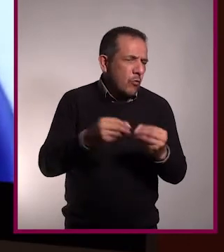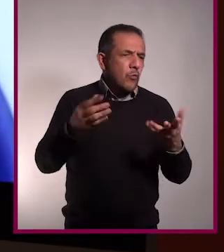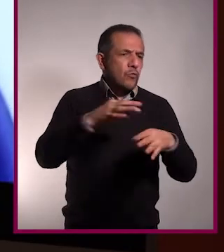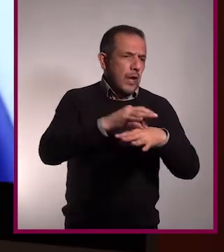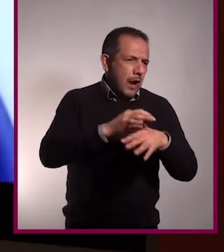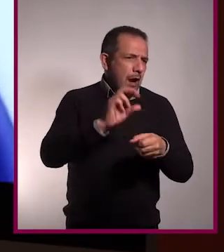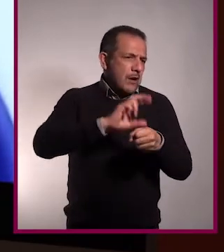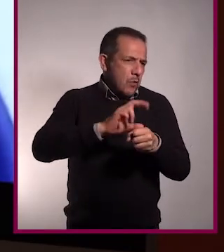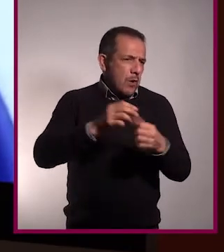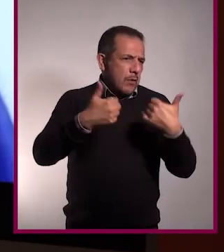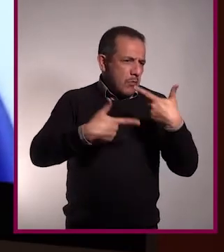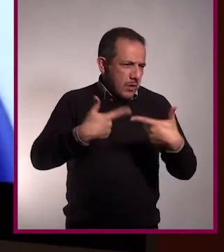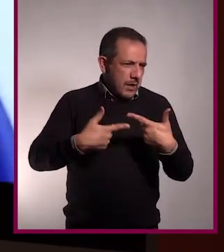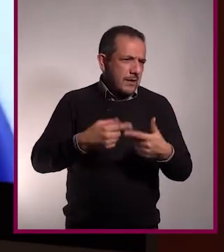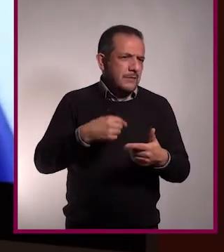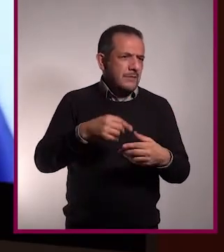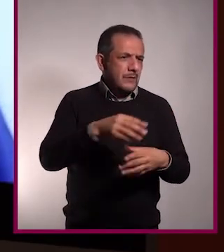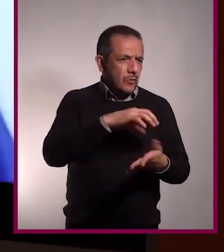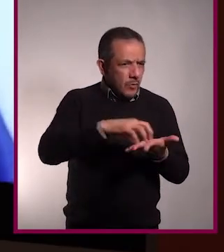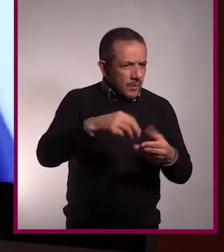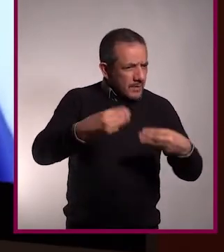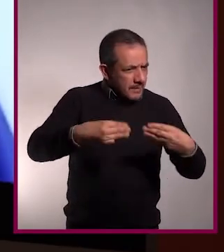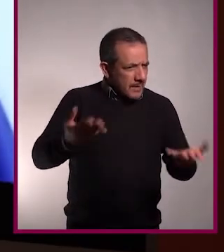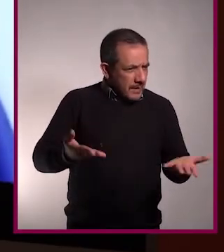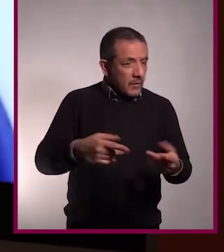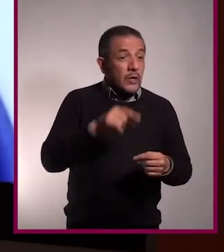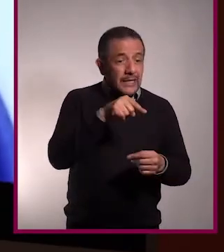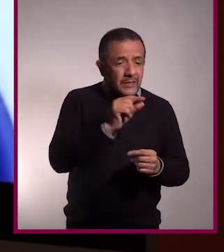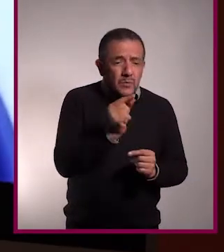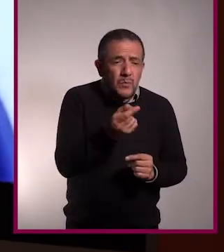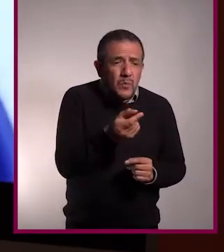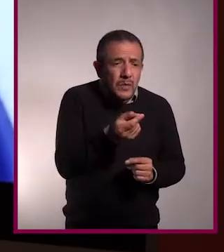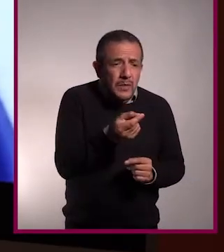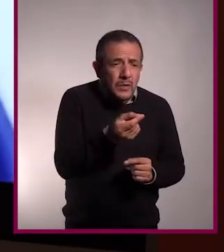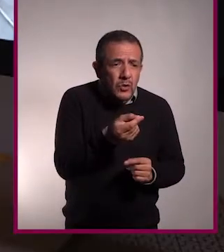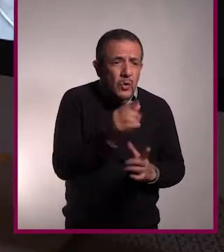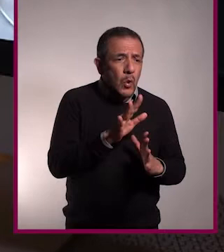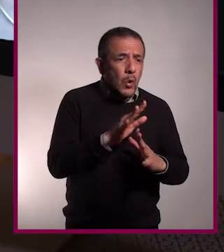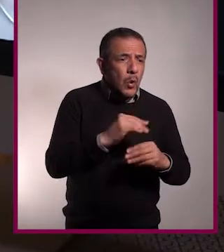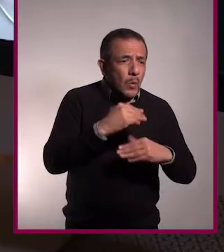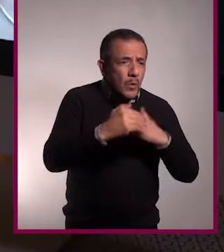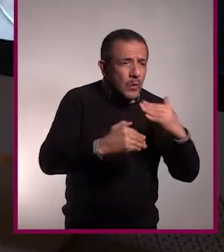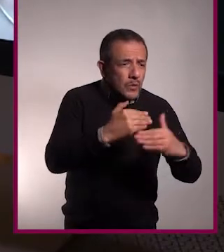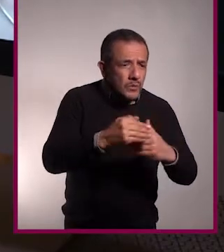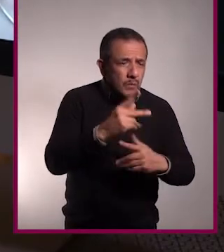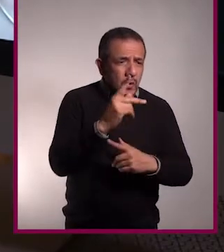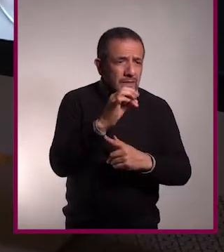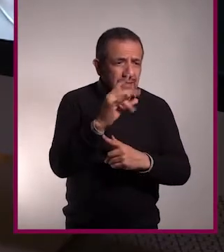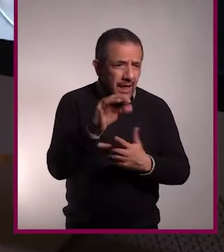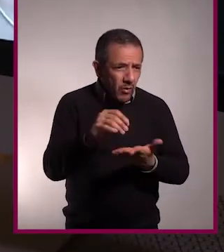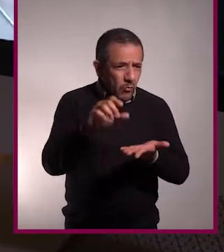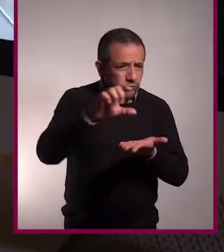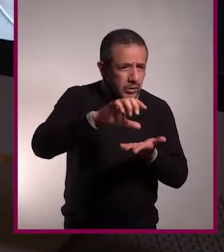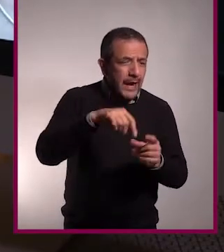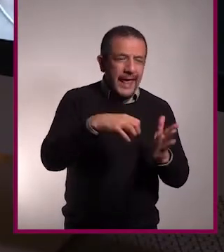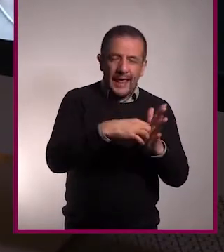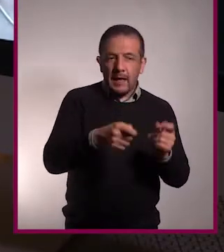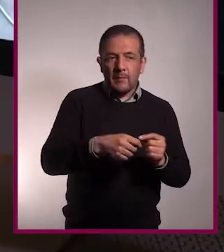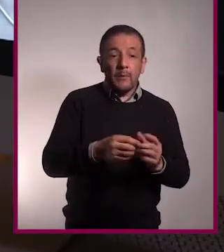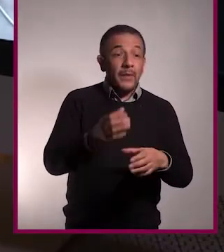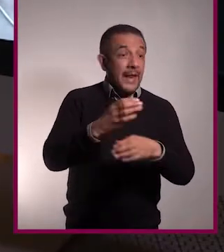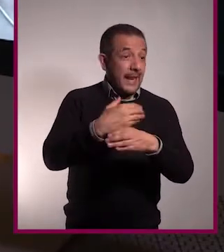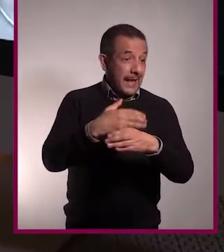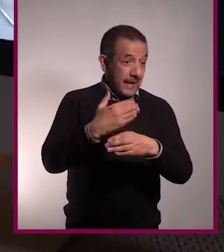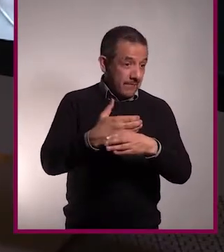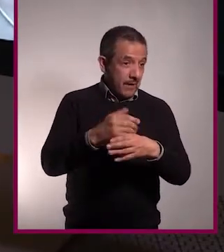mercado, como son las frutas, las verduras, las semillas, carne, huevos, leche, y que también pueden ser mínimamente